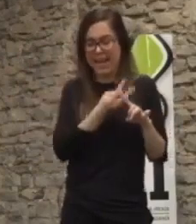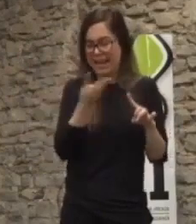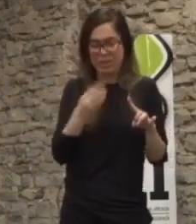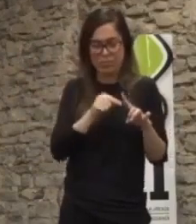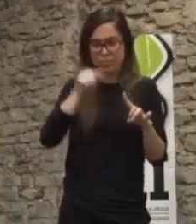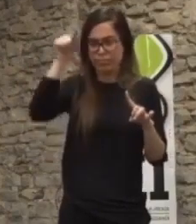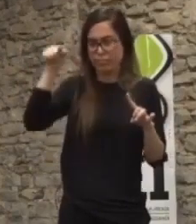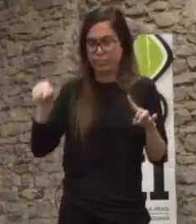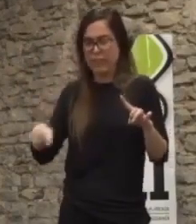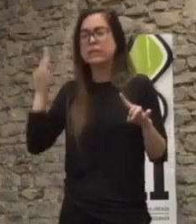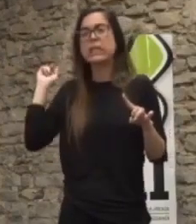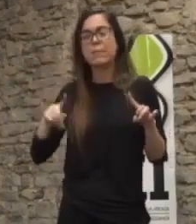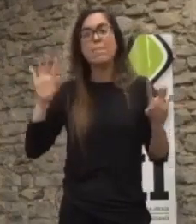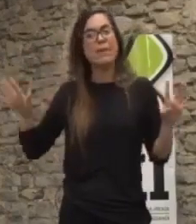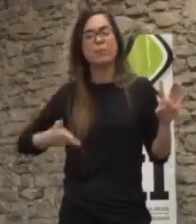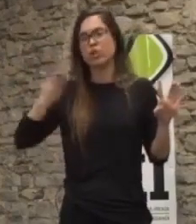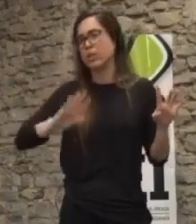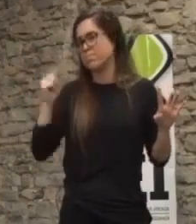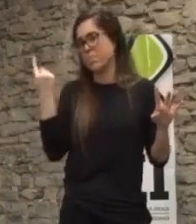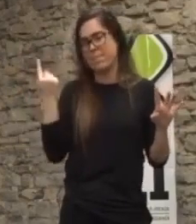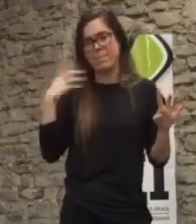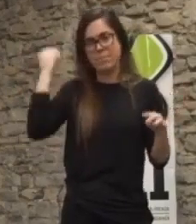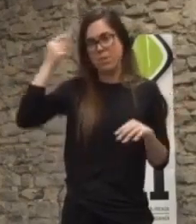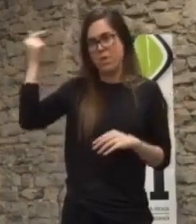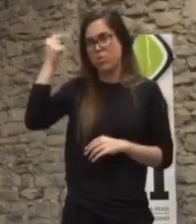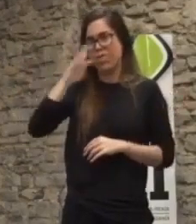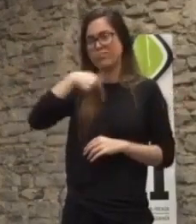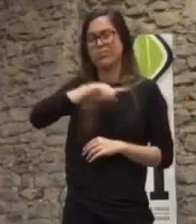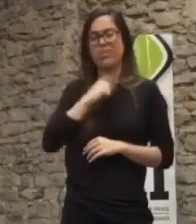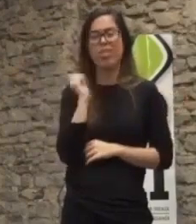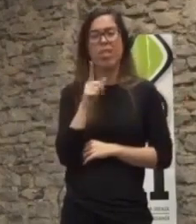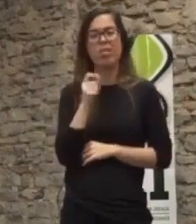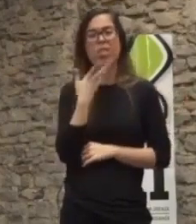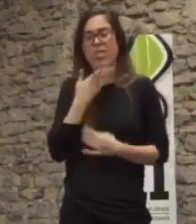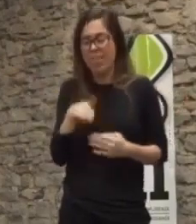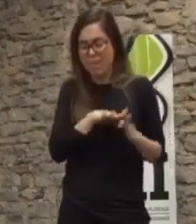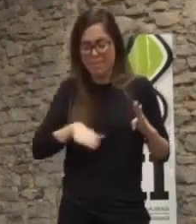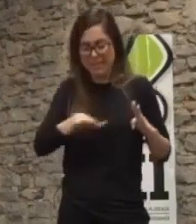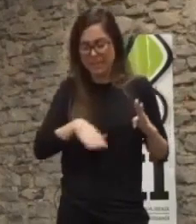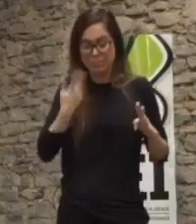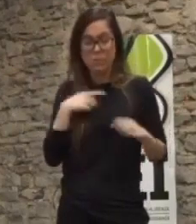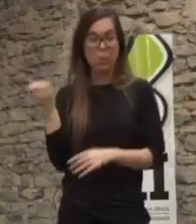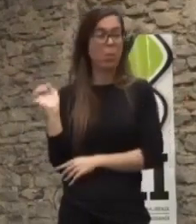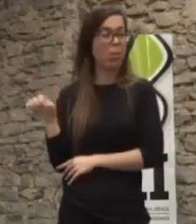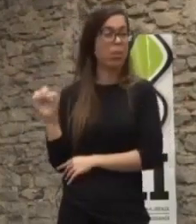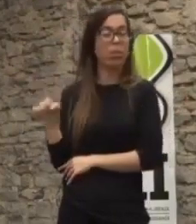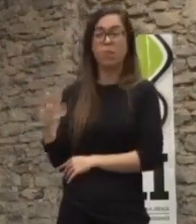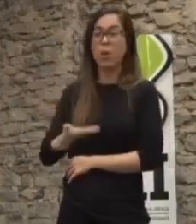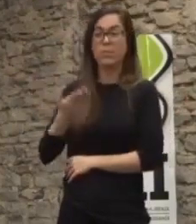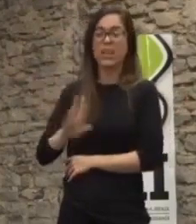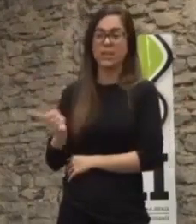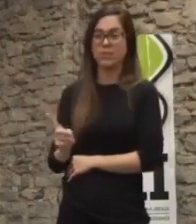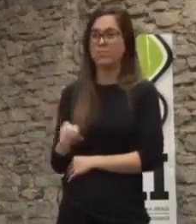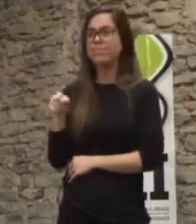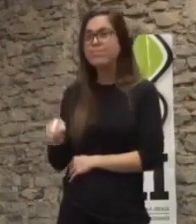claro, ¿qué ocurre? Que en muchas ocasiones no ponemos atención, no ponemos el foco en la base, como si no fuera importante, ¿no? Y